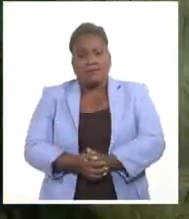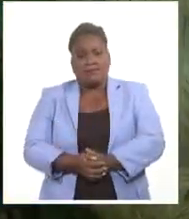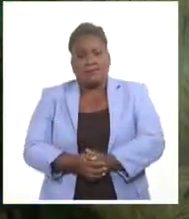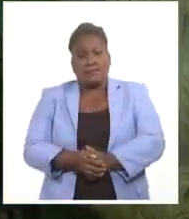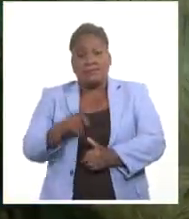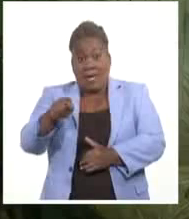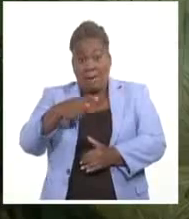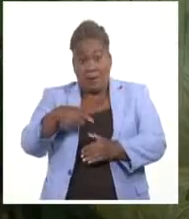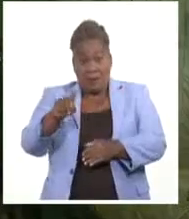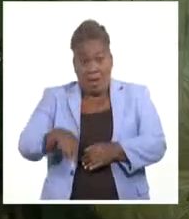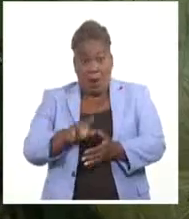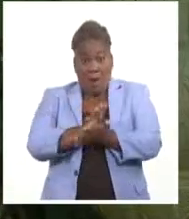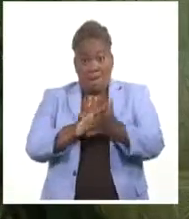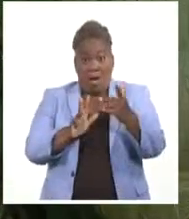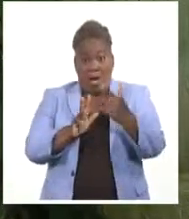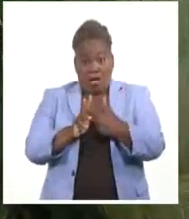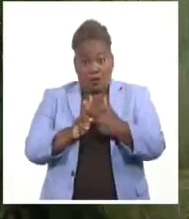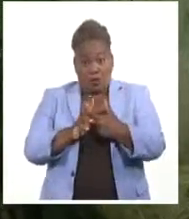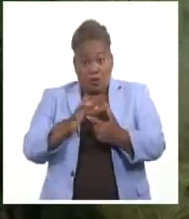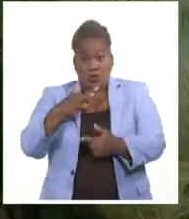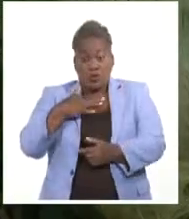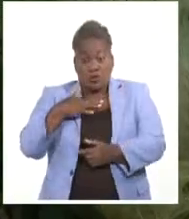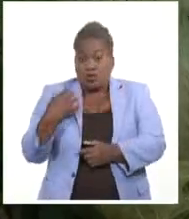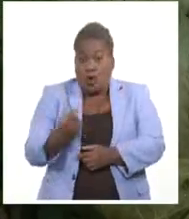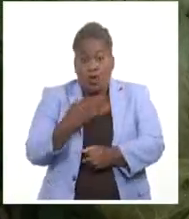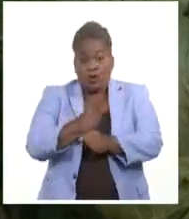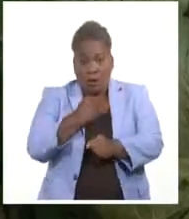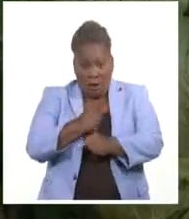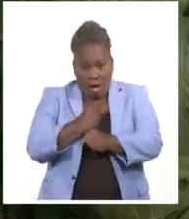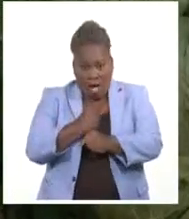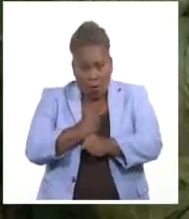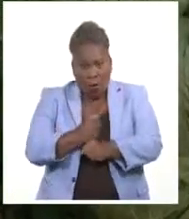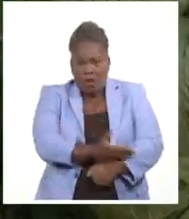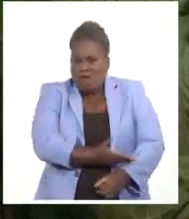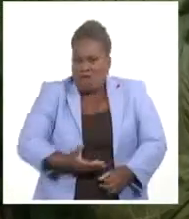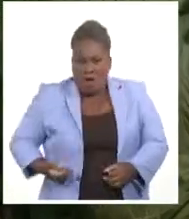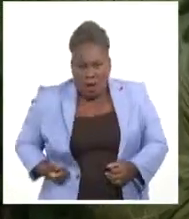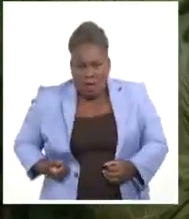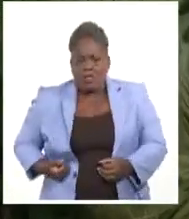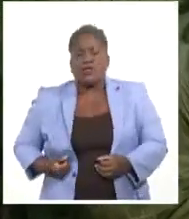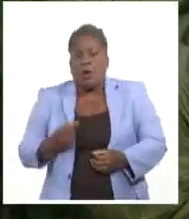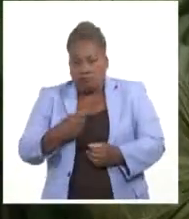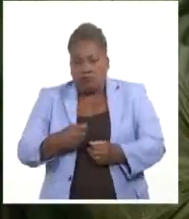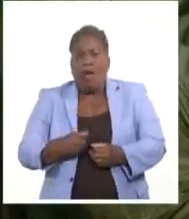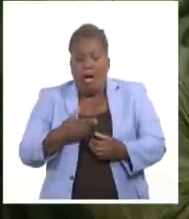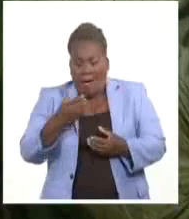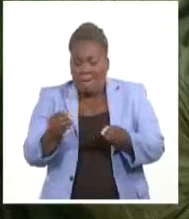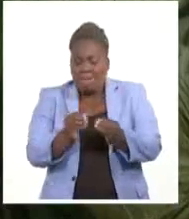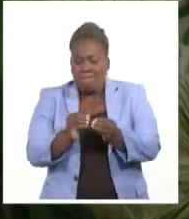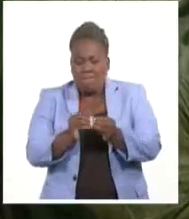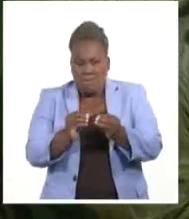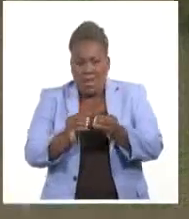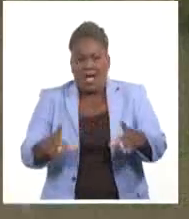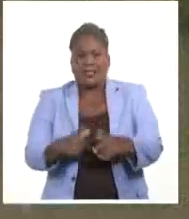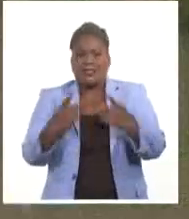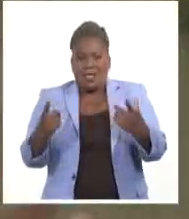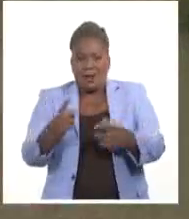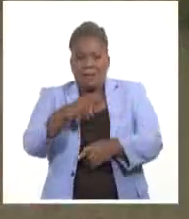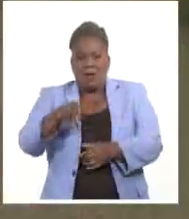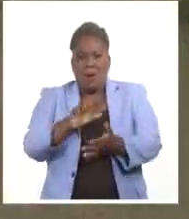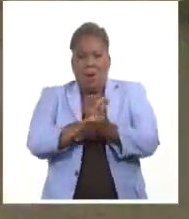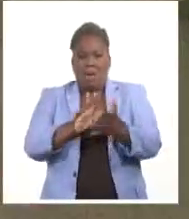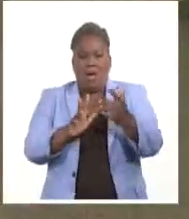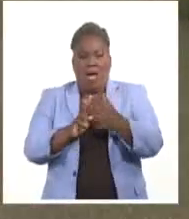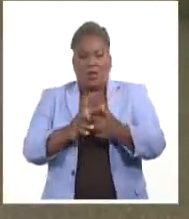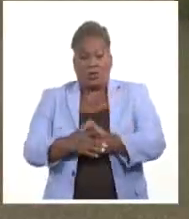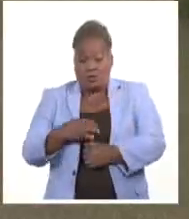día, creo que todo el trabajador lo merece por su esfuerzo, por su voluntad, su patriotismo. Nosotros vamos a